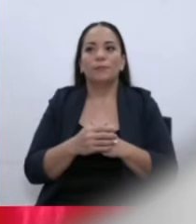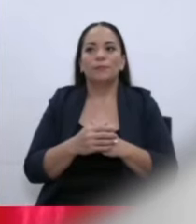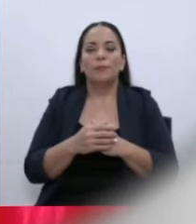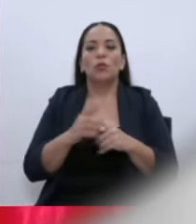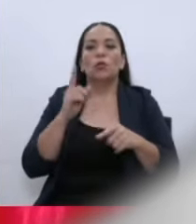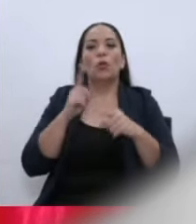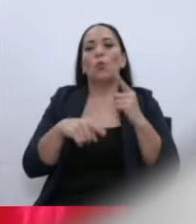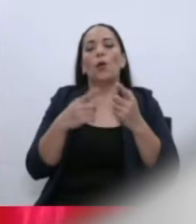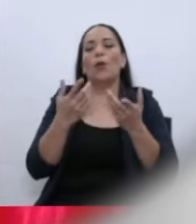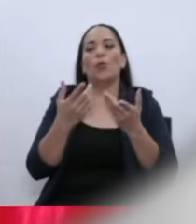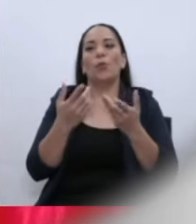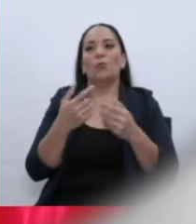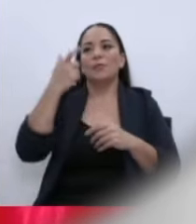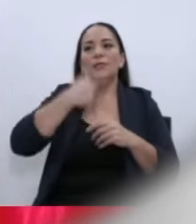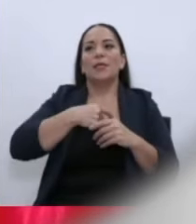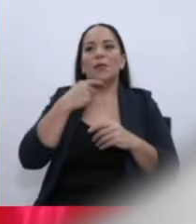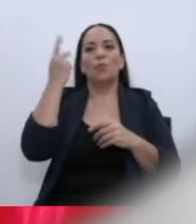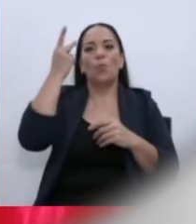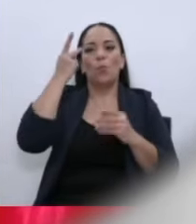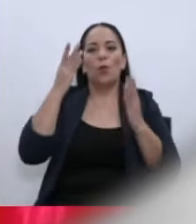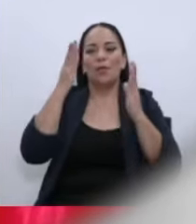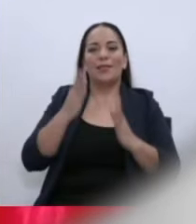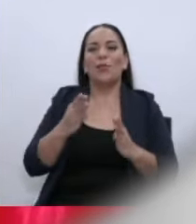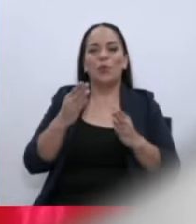político tradicional, echarme una hablada